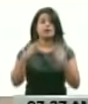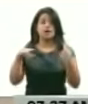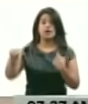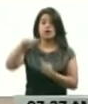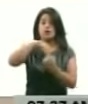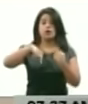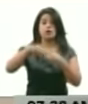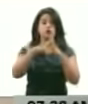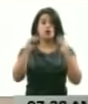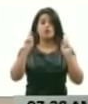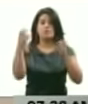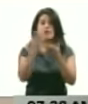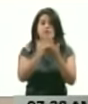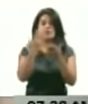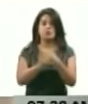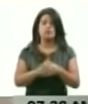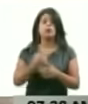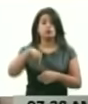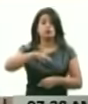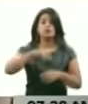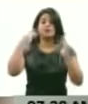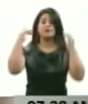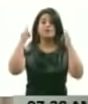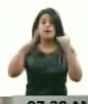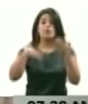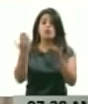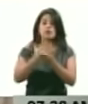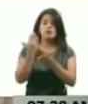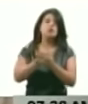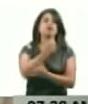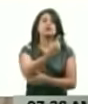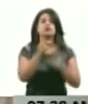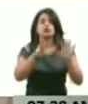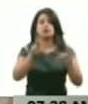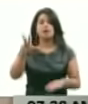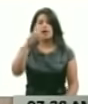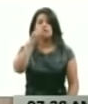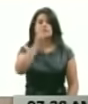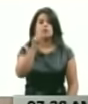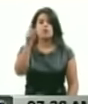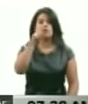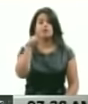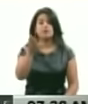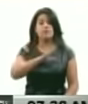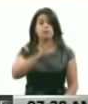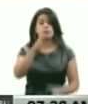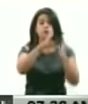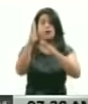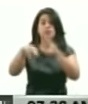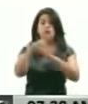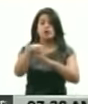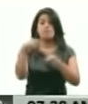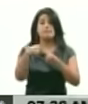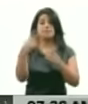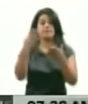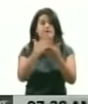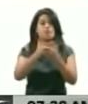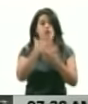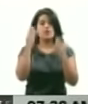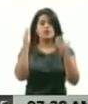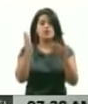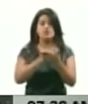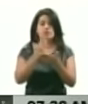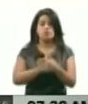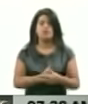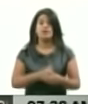en torno al libro. Celebraremos el libro, celebramos los 183 aniversario de la Biblioteca Nacional celebrando al libro. Y celebrar